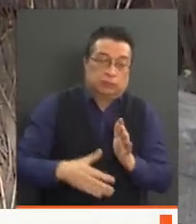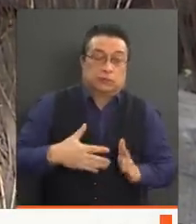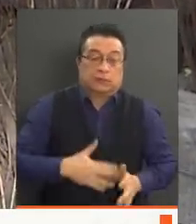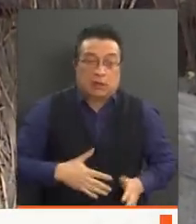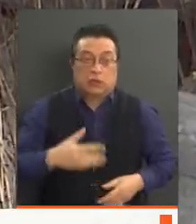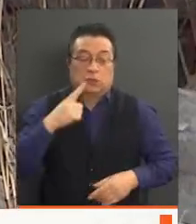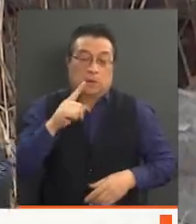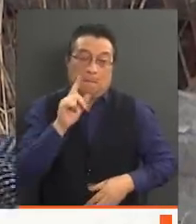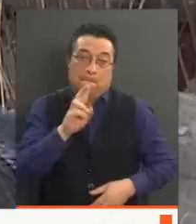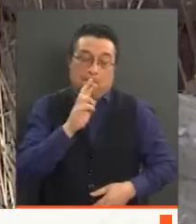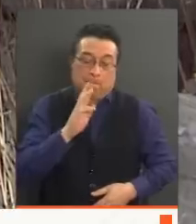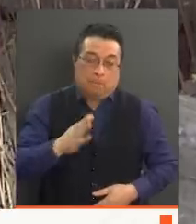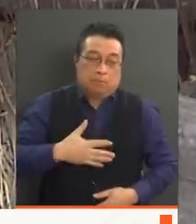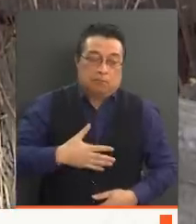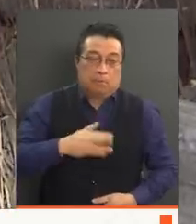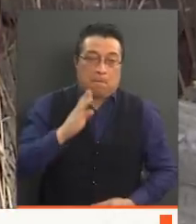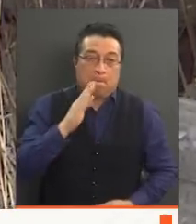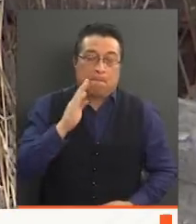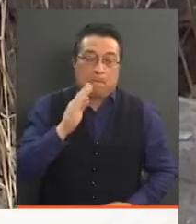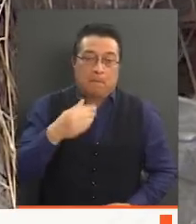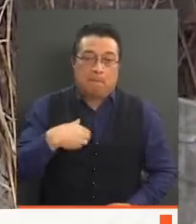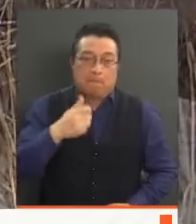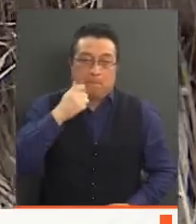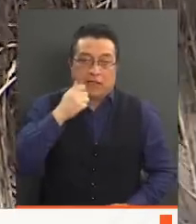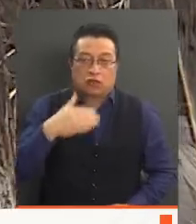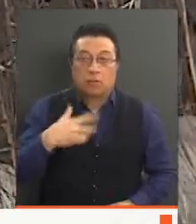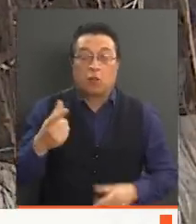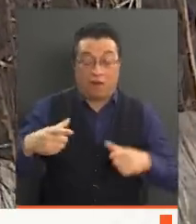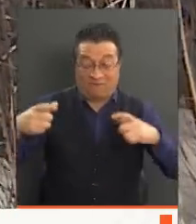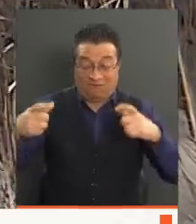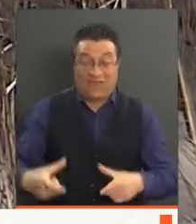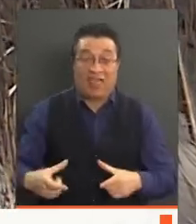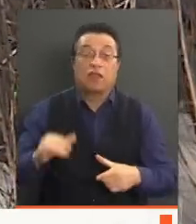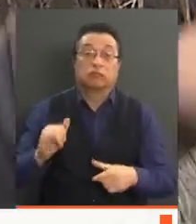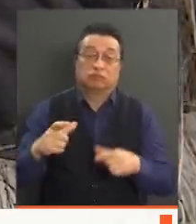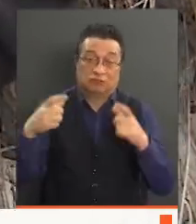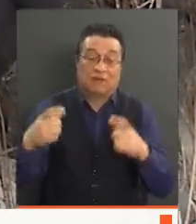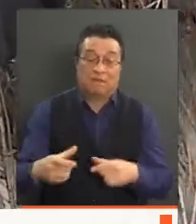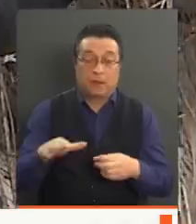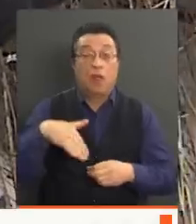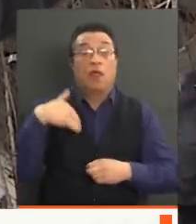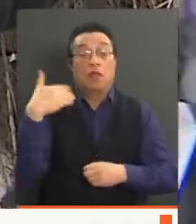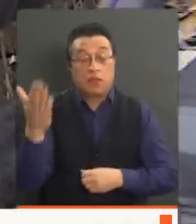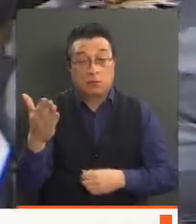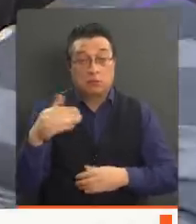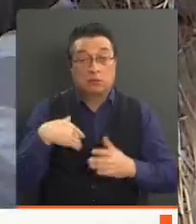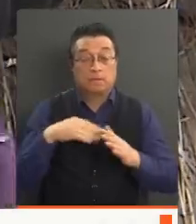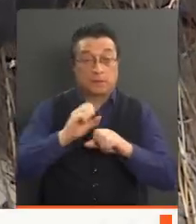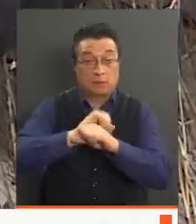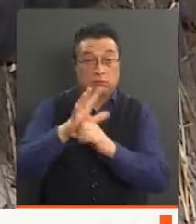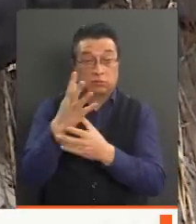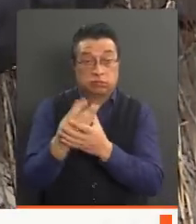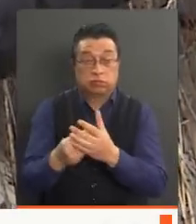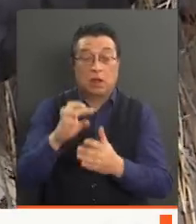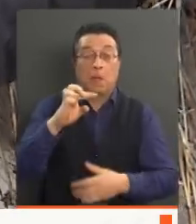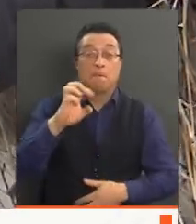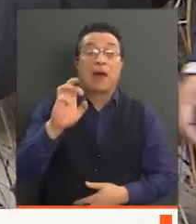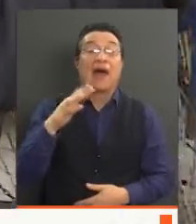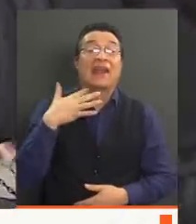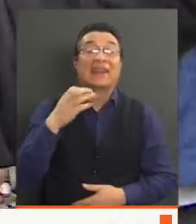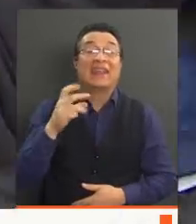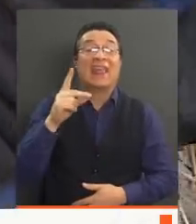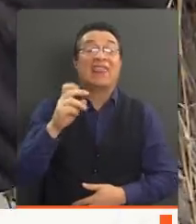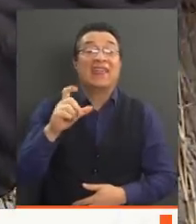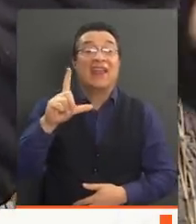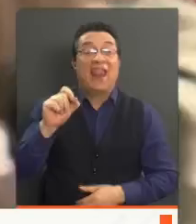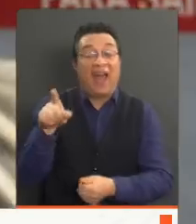cosas personales. ¿Aquí en un balde? En un balde. Después que pasó la pandemia nos bañamos en el parque que está de la familia, que